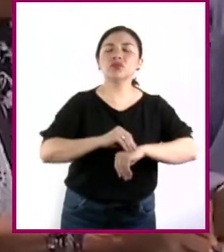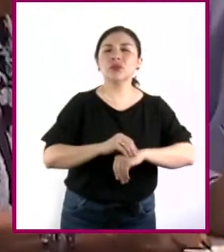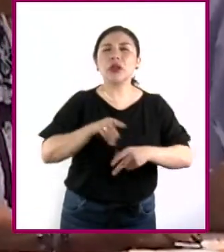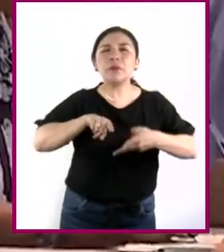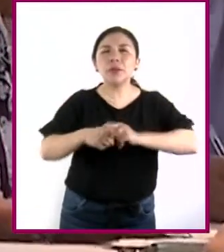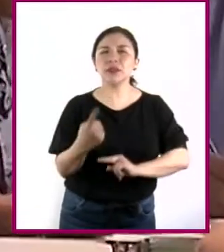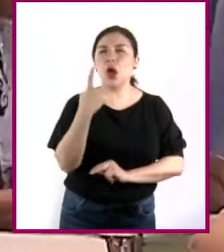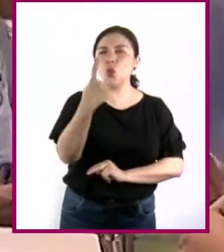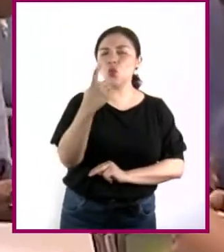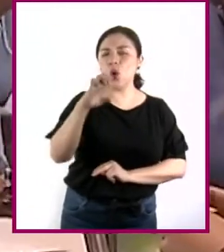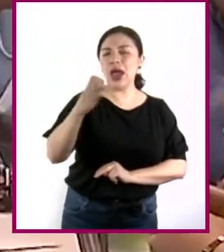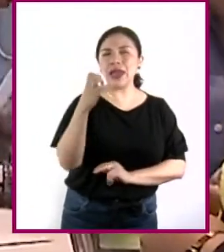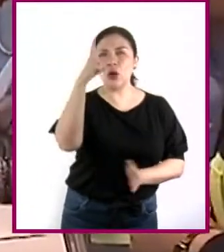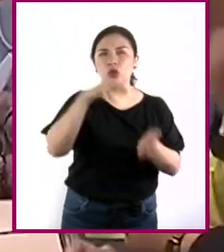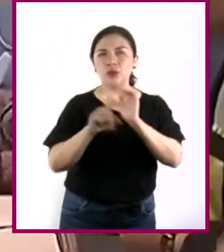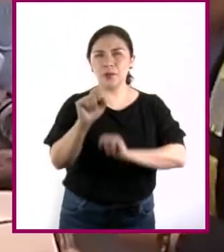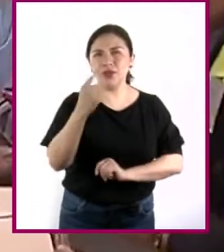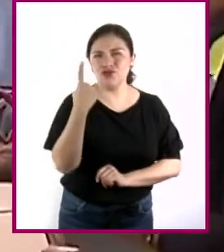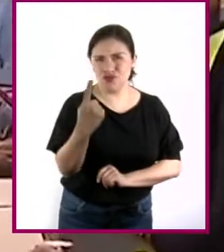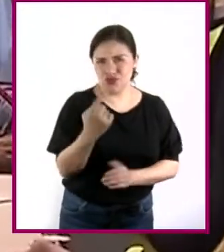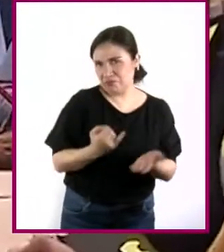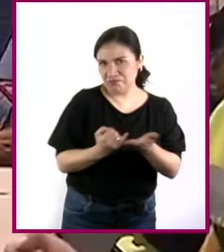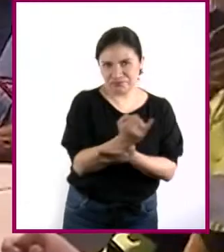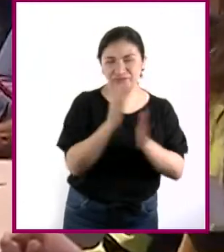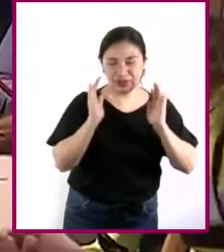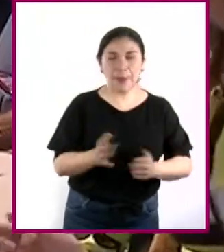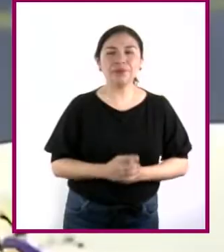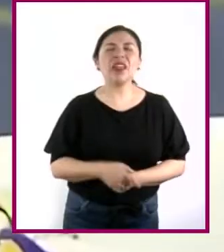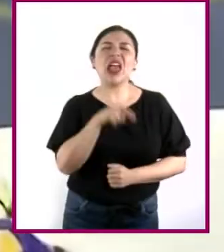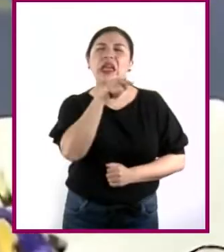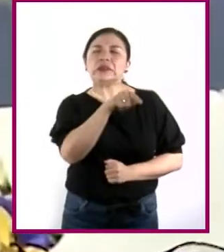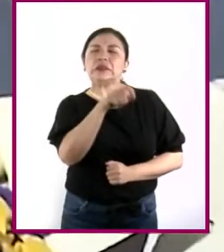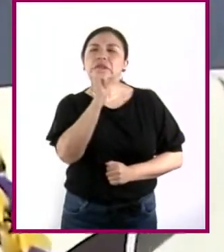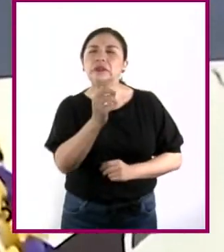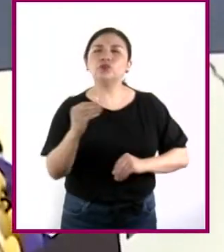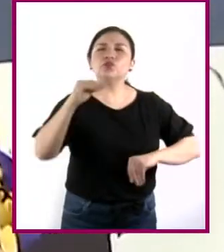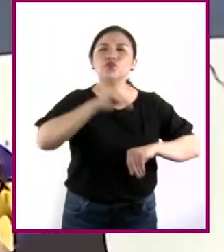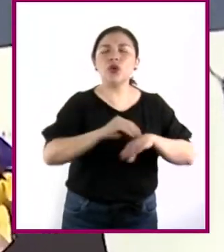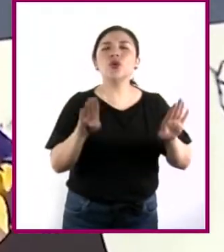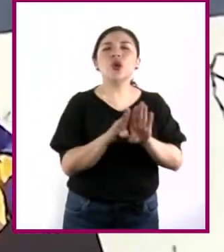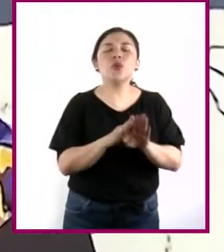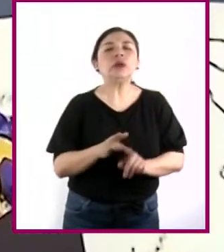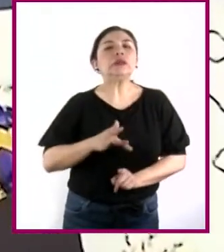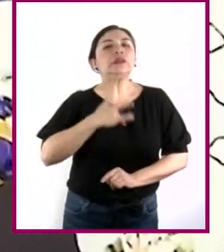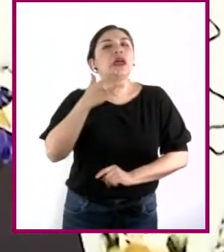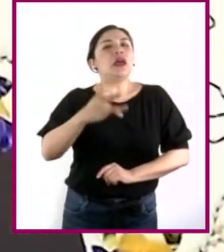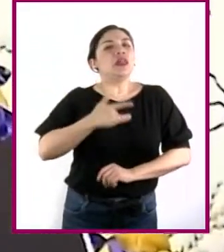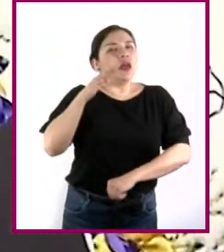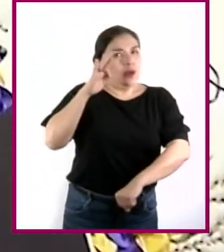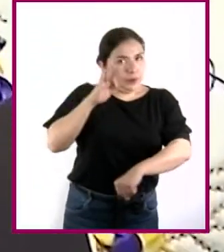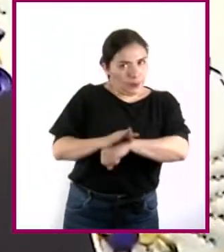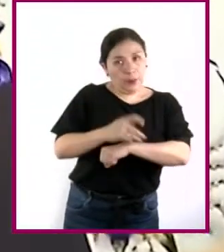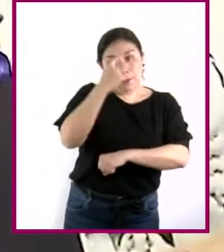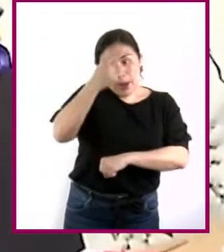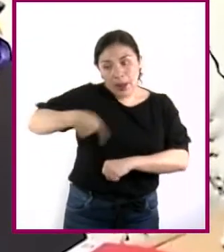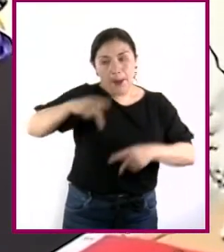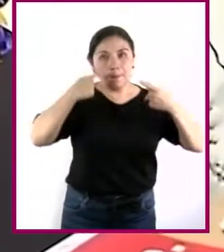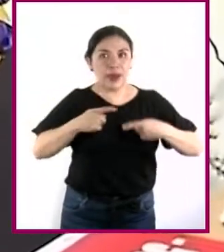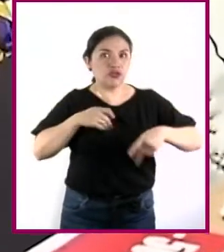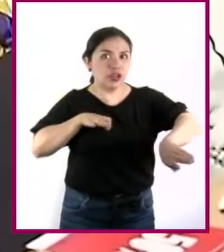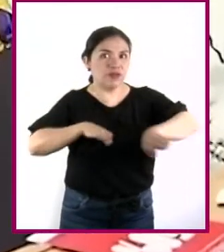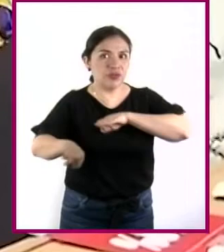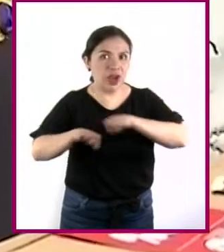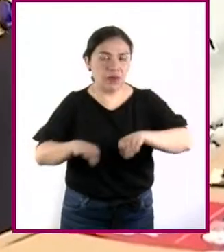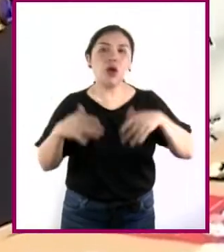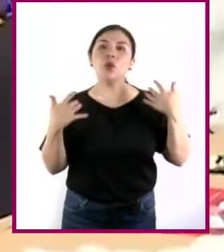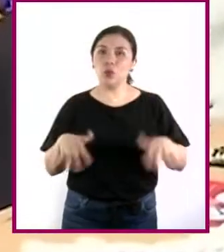de 2021 y creo que constituye un respiro, quizá pequeño para los trabajadores, pero